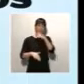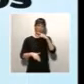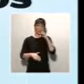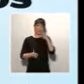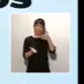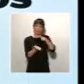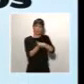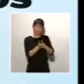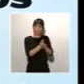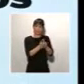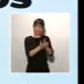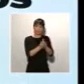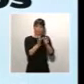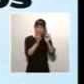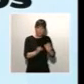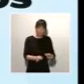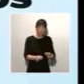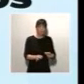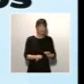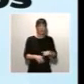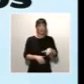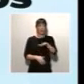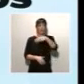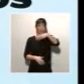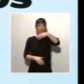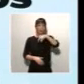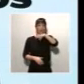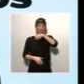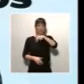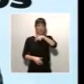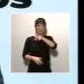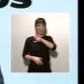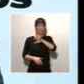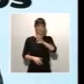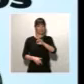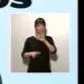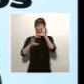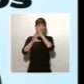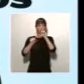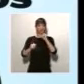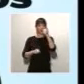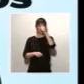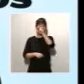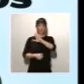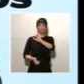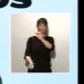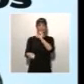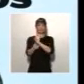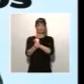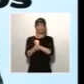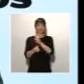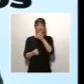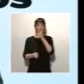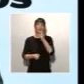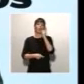agentes del puesto de Manzanares tuvieron que detener a un individuo por quebrantar una orden de alejamiento.